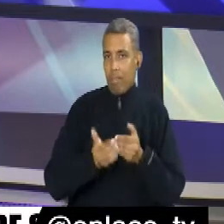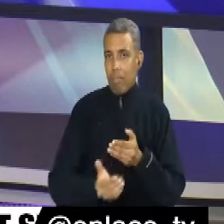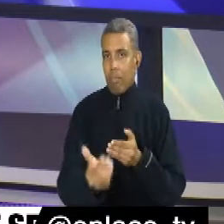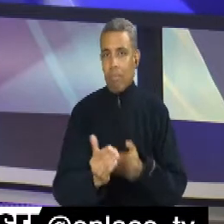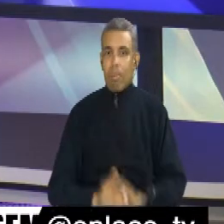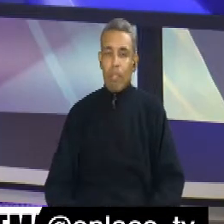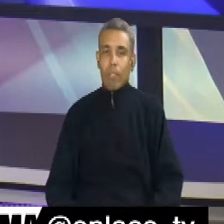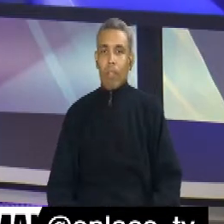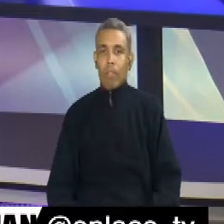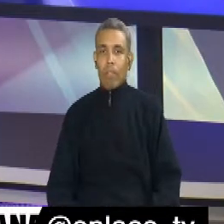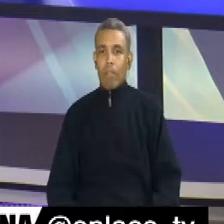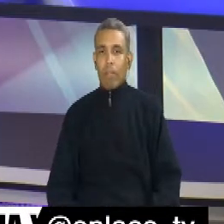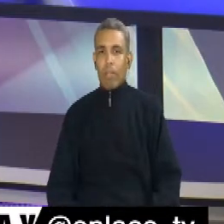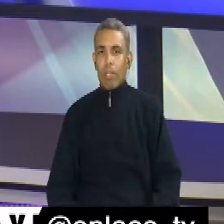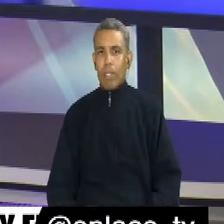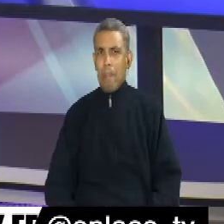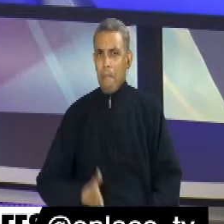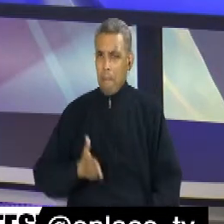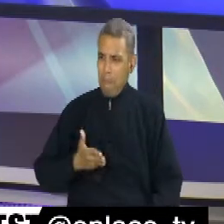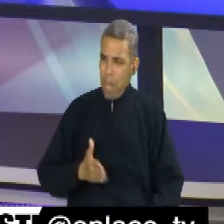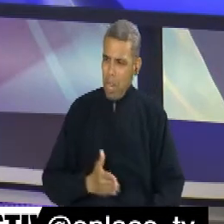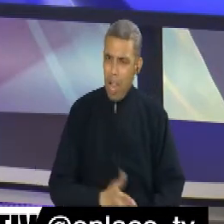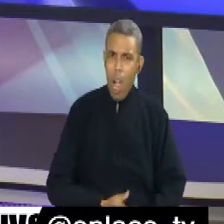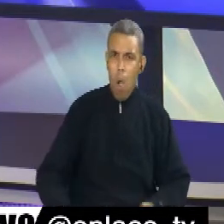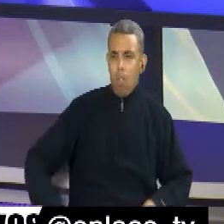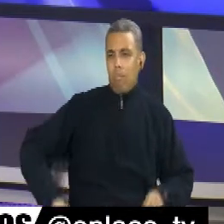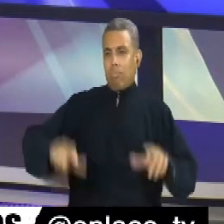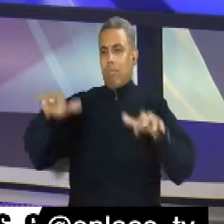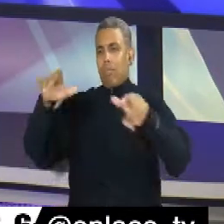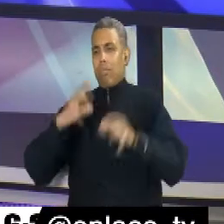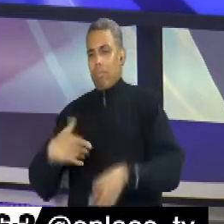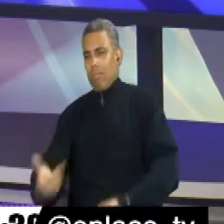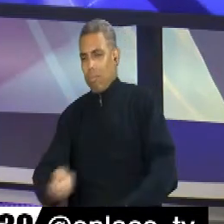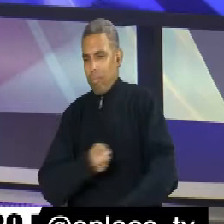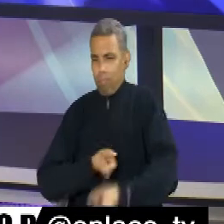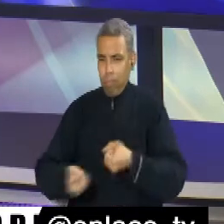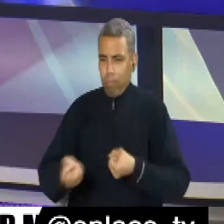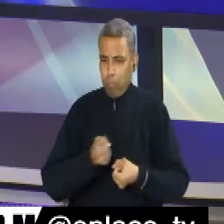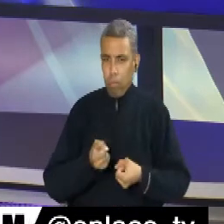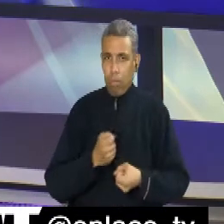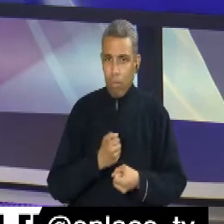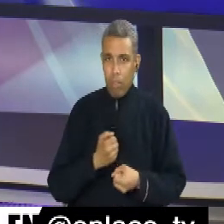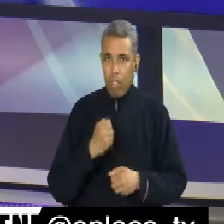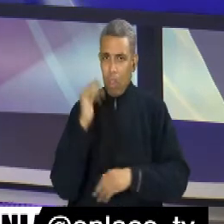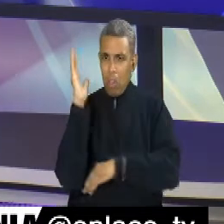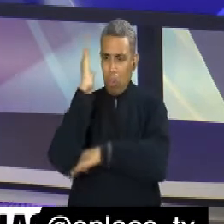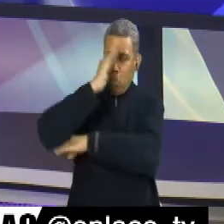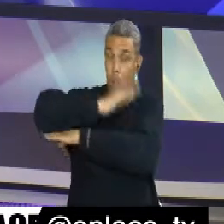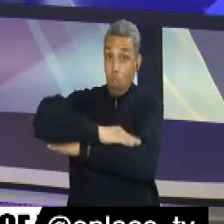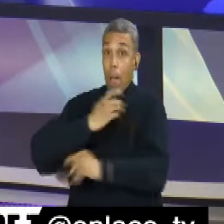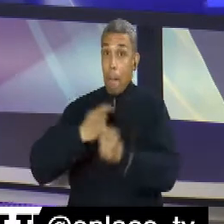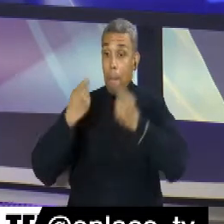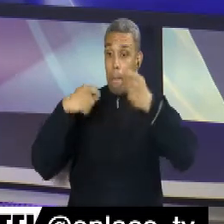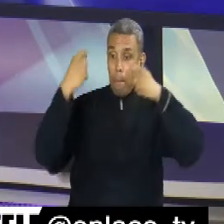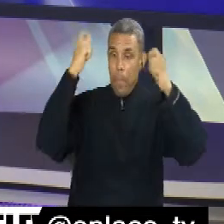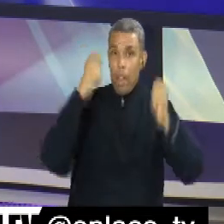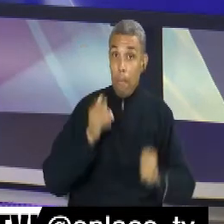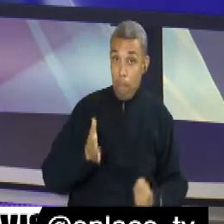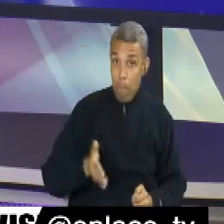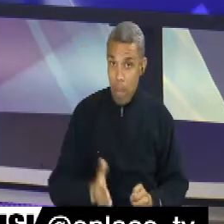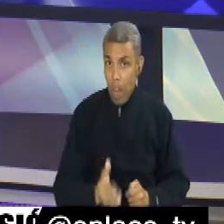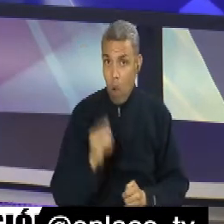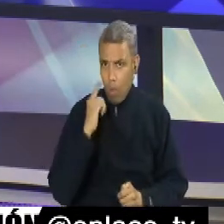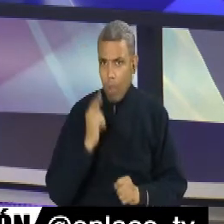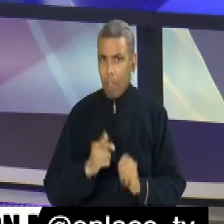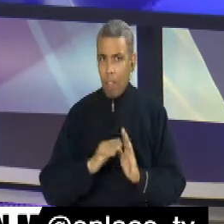Hay subienda en la ciudad. El gremio de comerciantes de pescado afirma que durante el día permanecerán las ofertas para los consumidores de estas